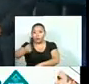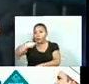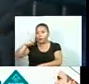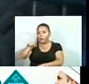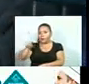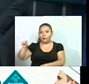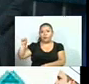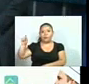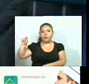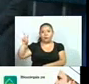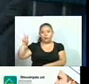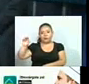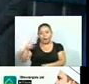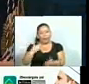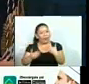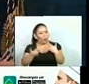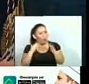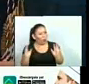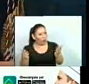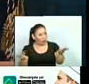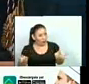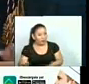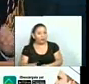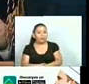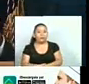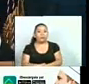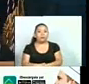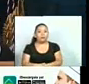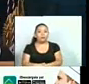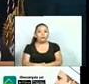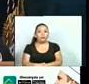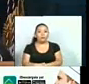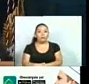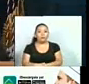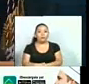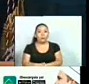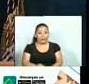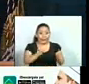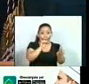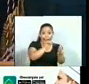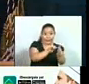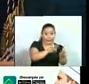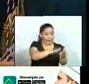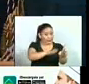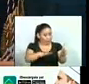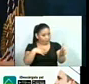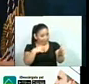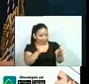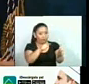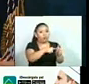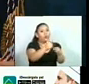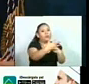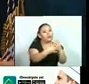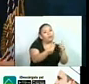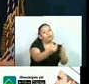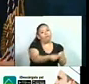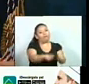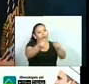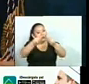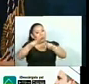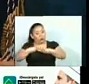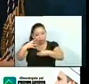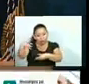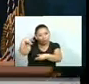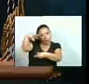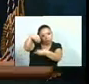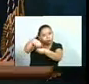explicó en qué consiste la terapia el plasma es la porción líquida de la sangre esa porción líquida contiene